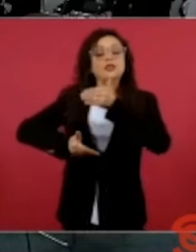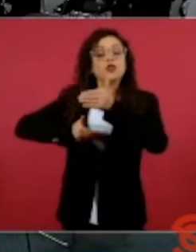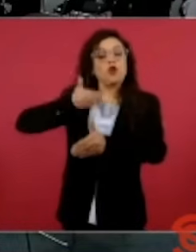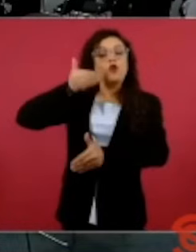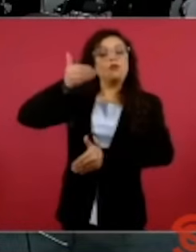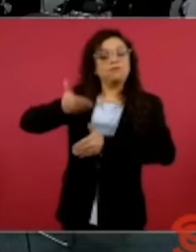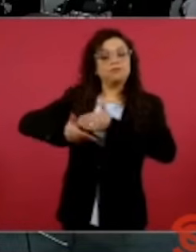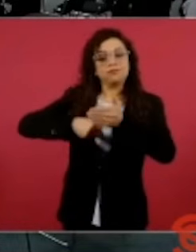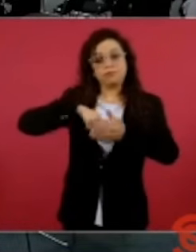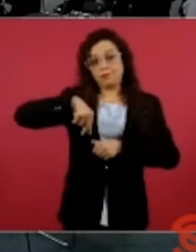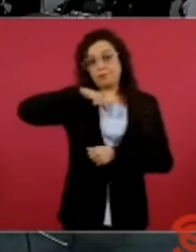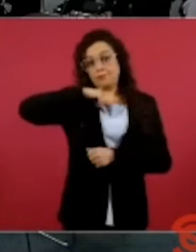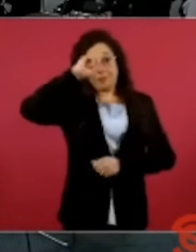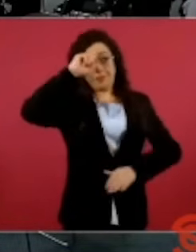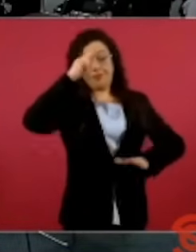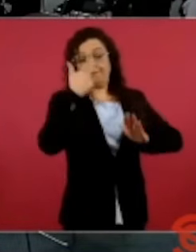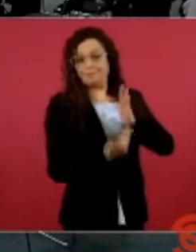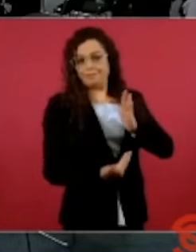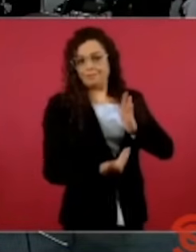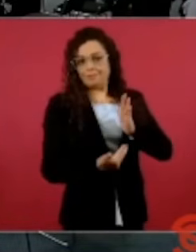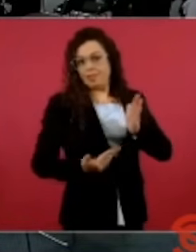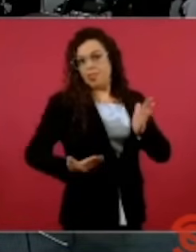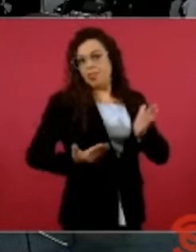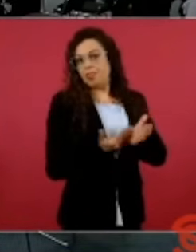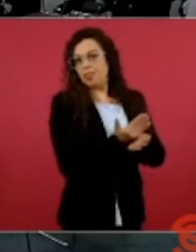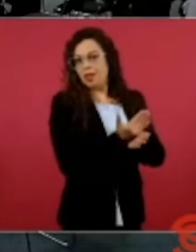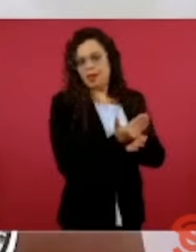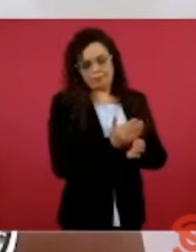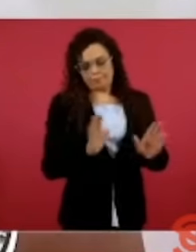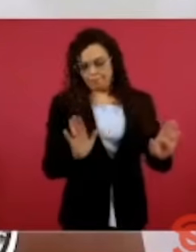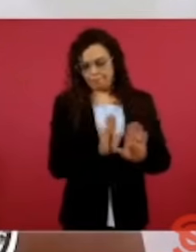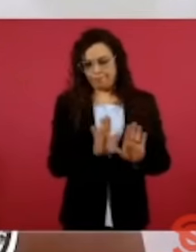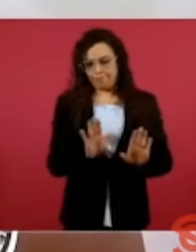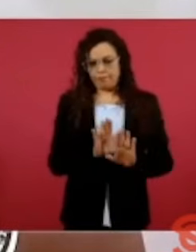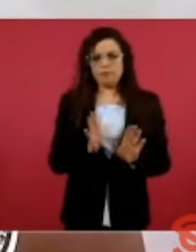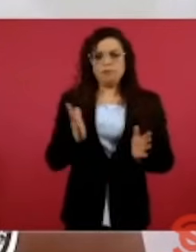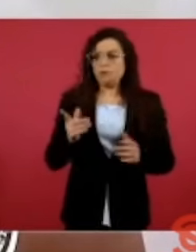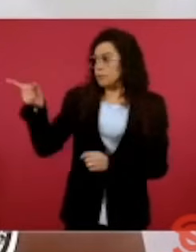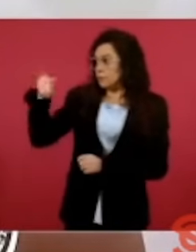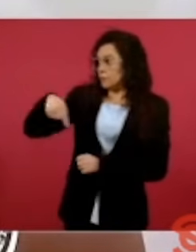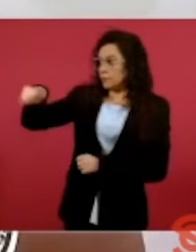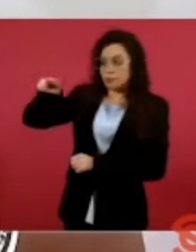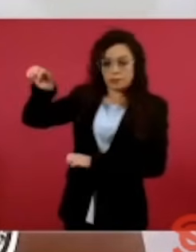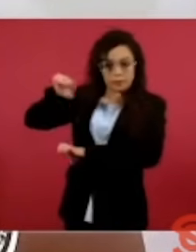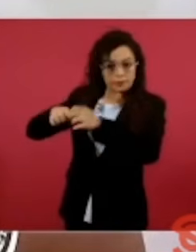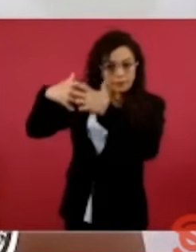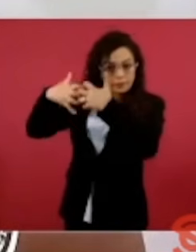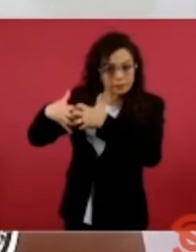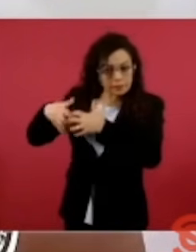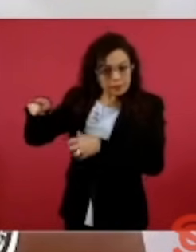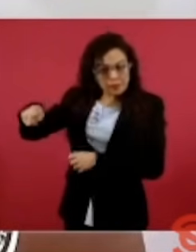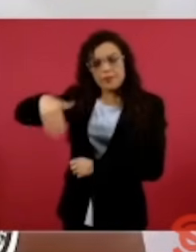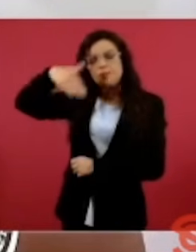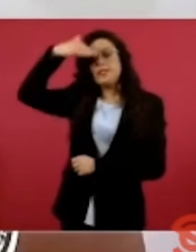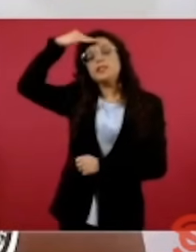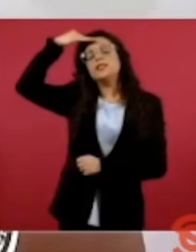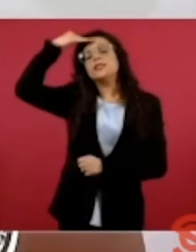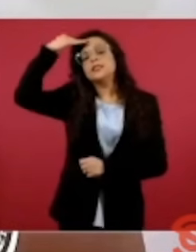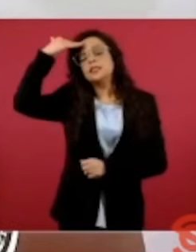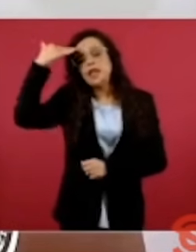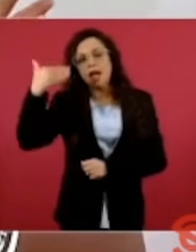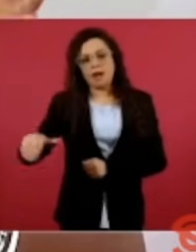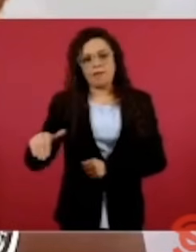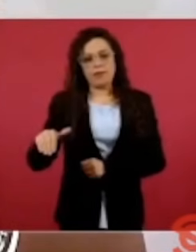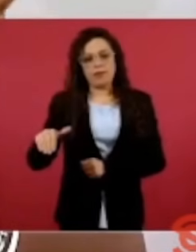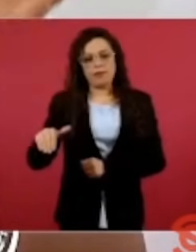entonces así pues ellos saben nada más que no estén